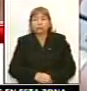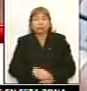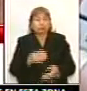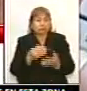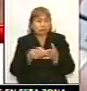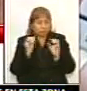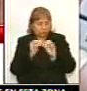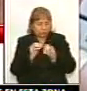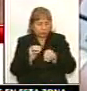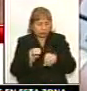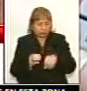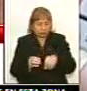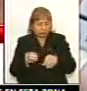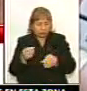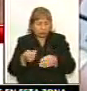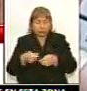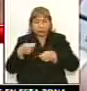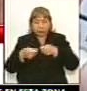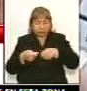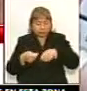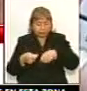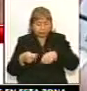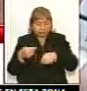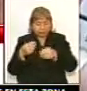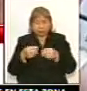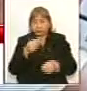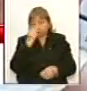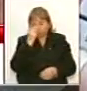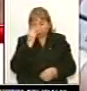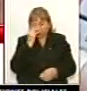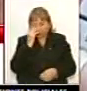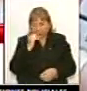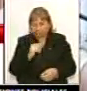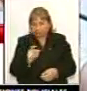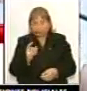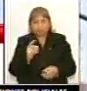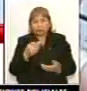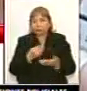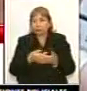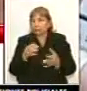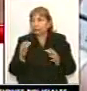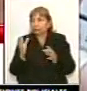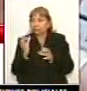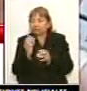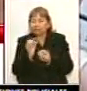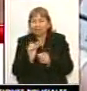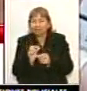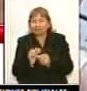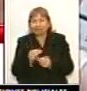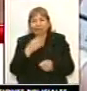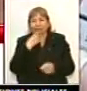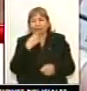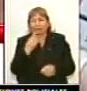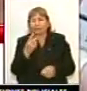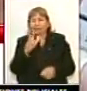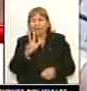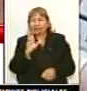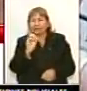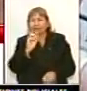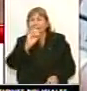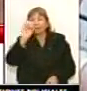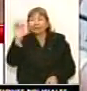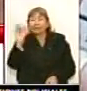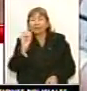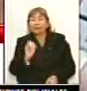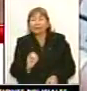Consecuentemente, el monto de la pensión, señor presidente, ya no va a ser significativa. Son el 30%